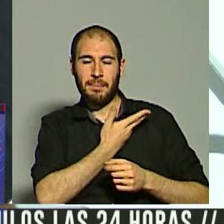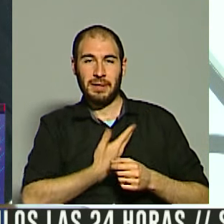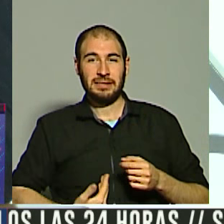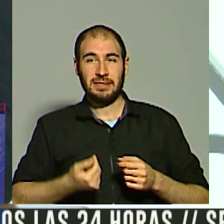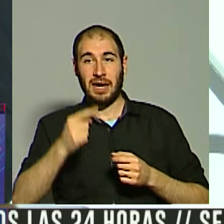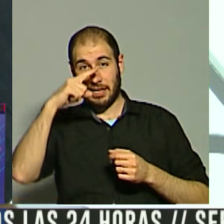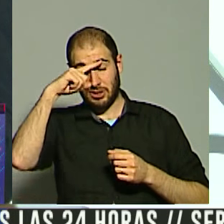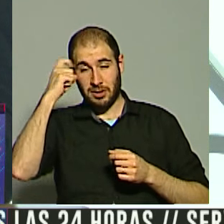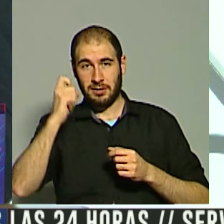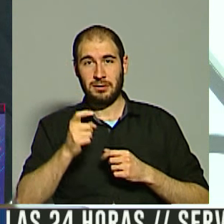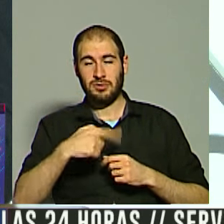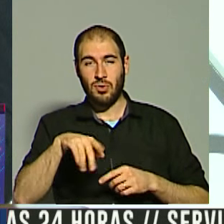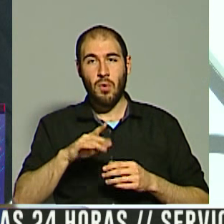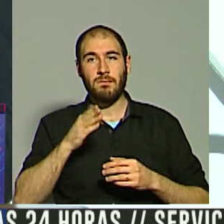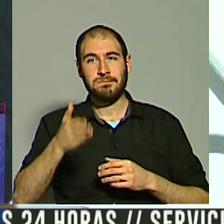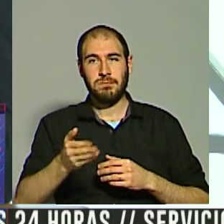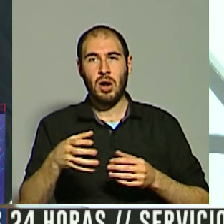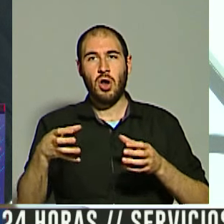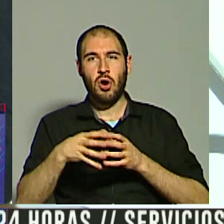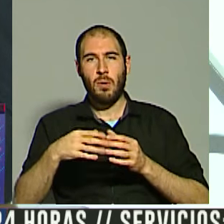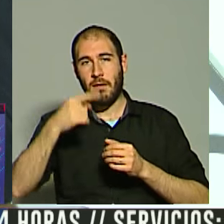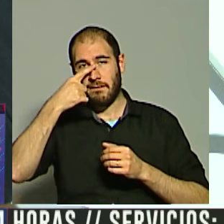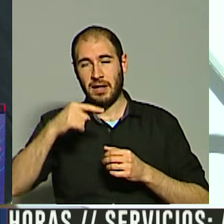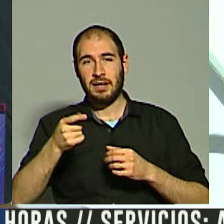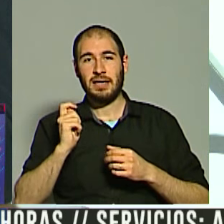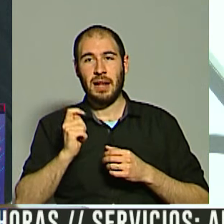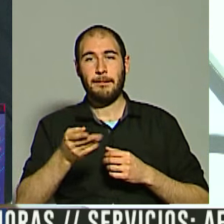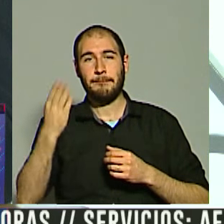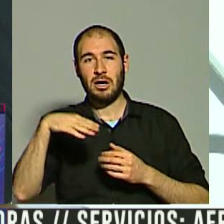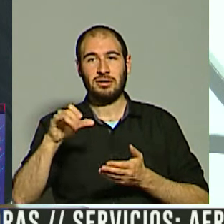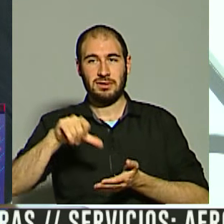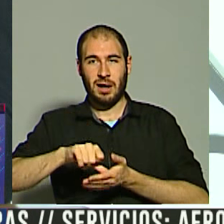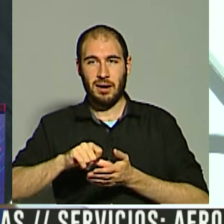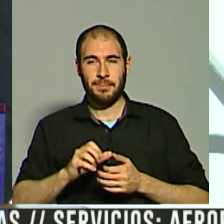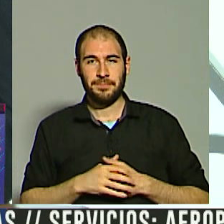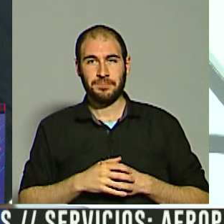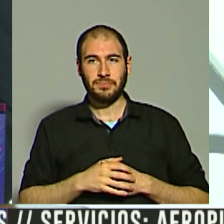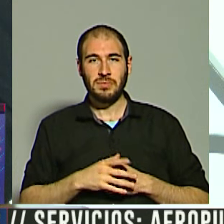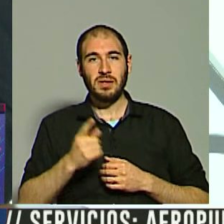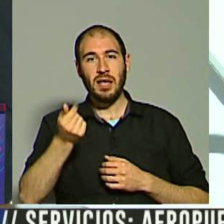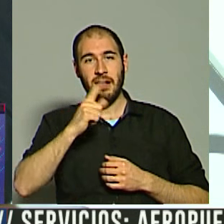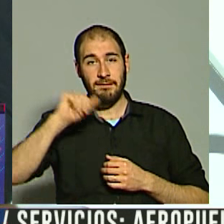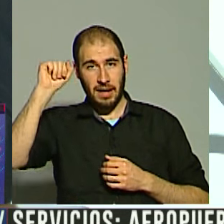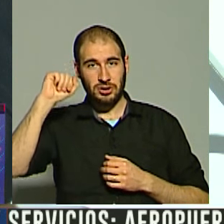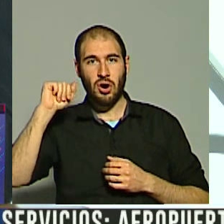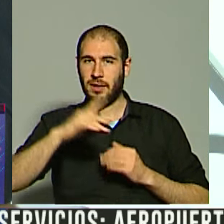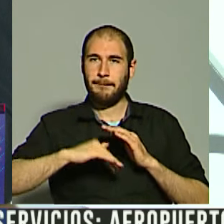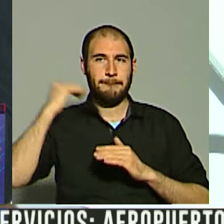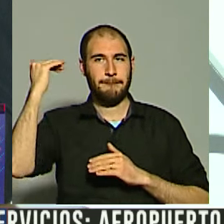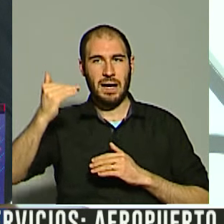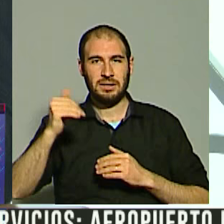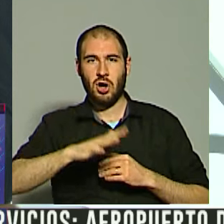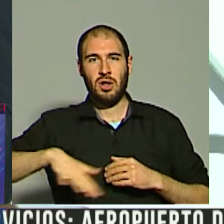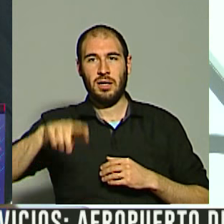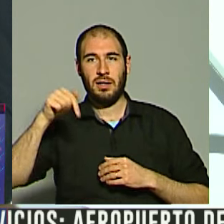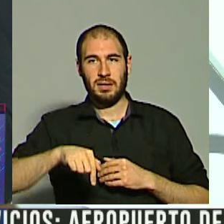Nación, y por eso tuvieron que recurrir al organismo de última instancia como es el Banco Central. Incluso hasta la inflación misma los ha superado en este